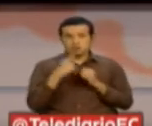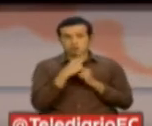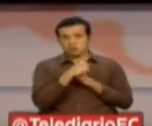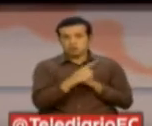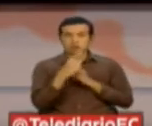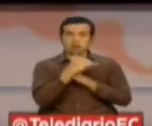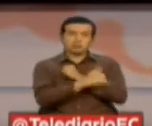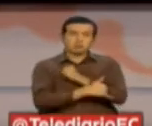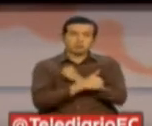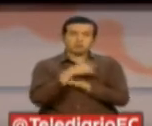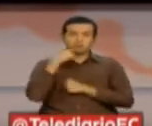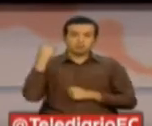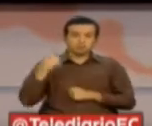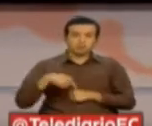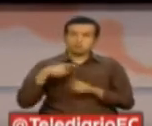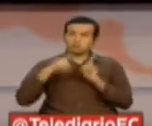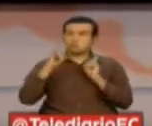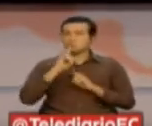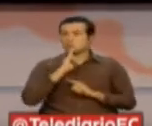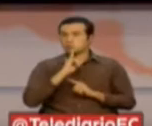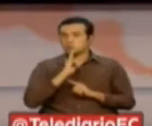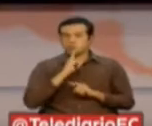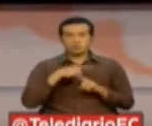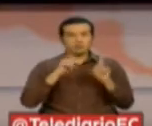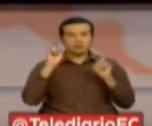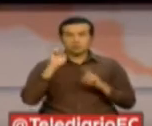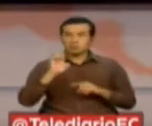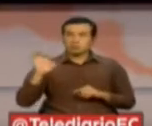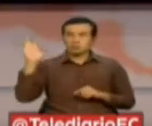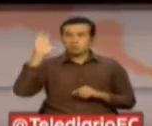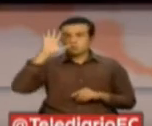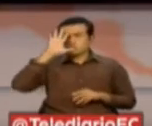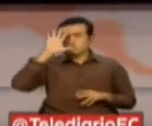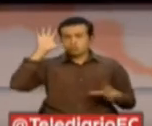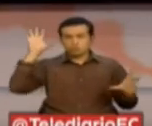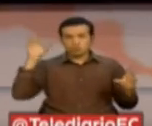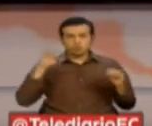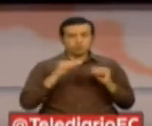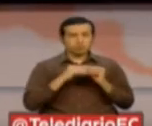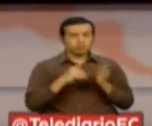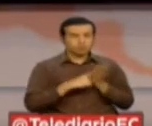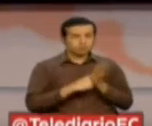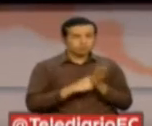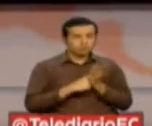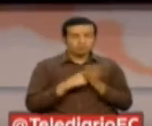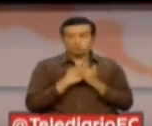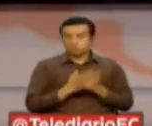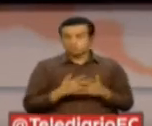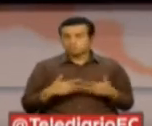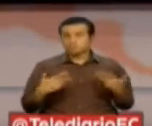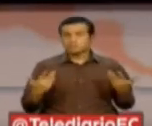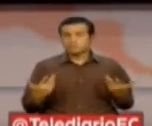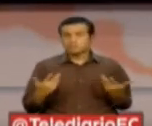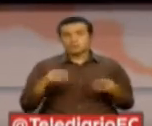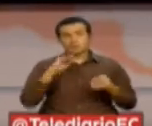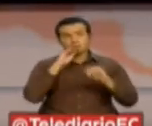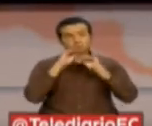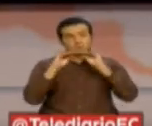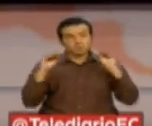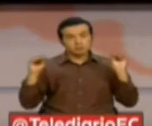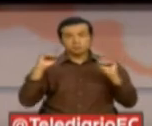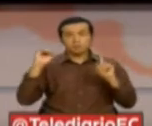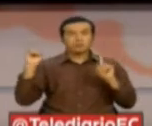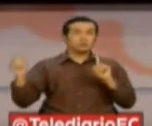país 'rusia es diferente que eeuu es diferente que europa todo esto debe entrar en análisis porque caso contrario insisto estamos